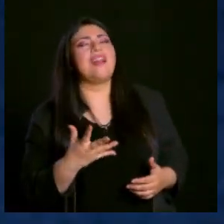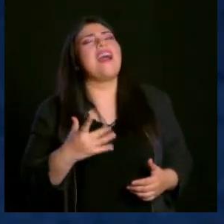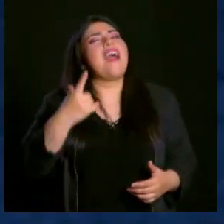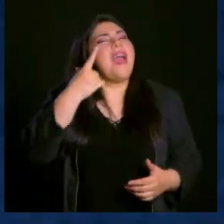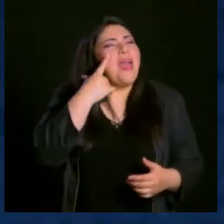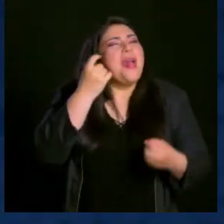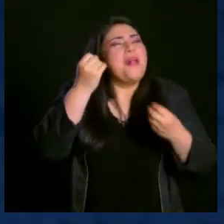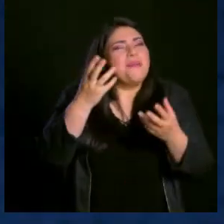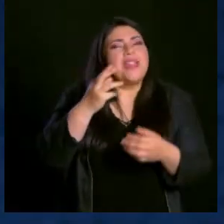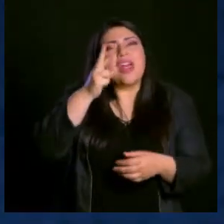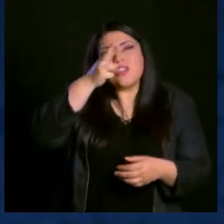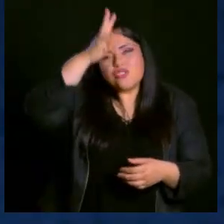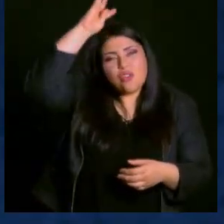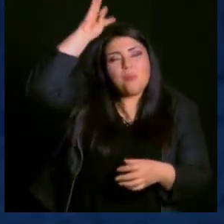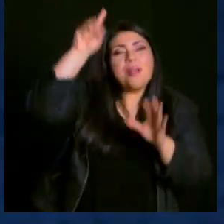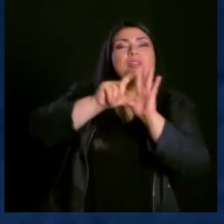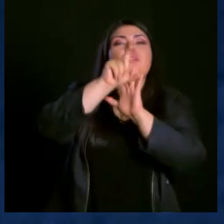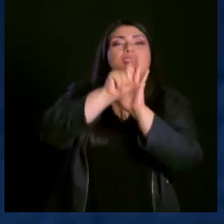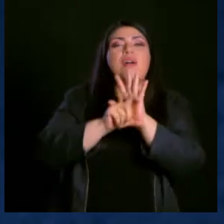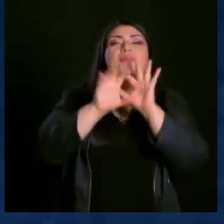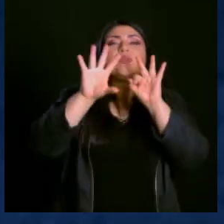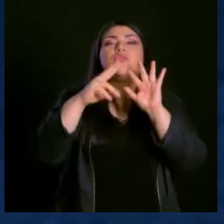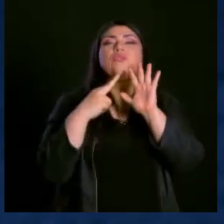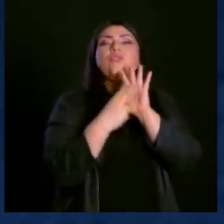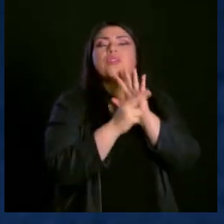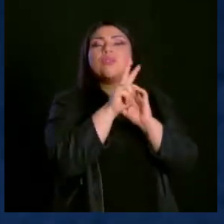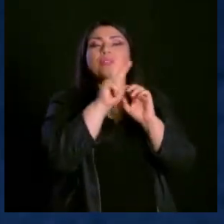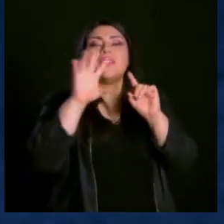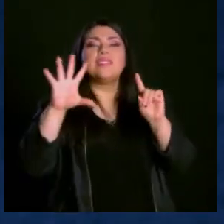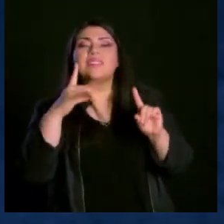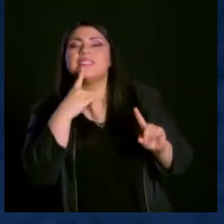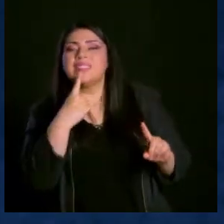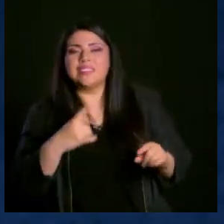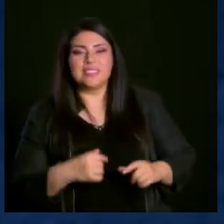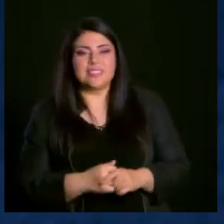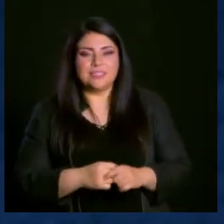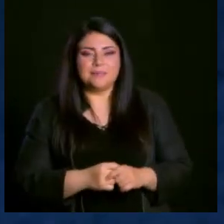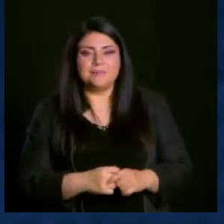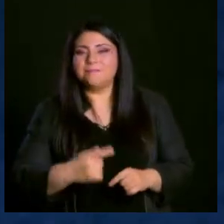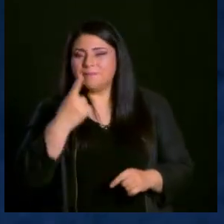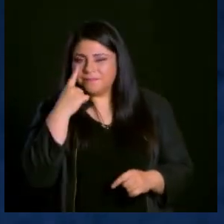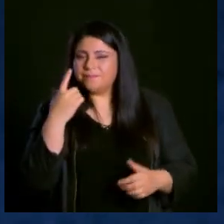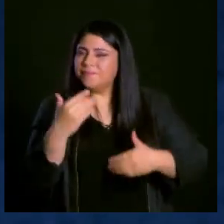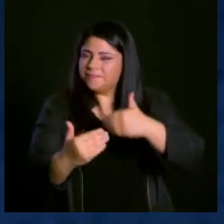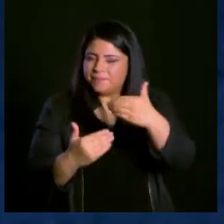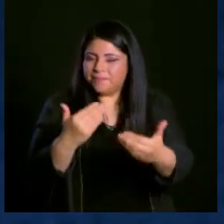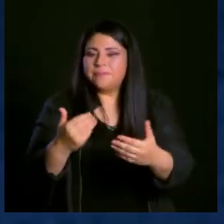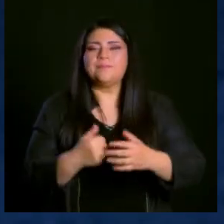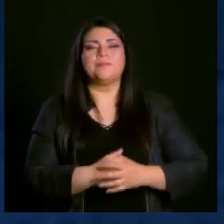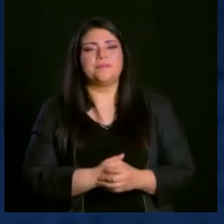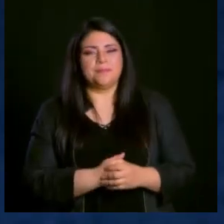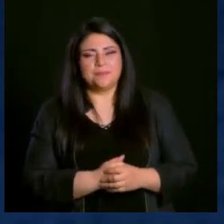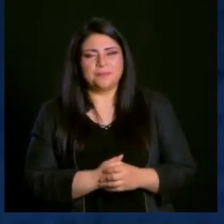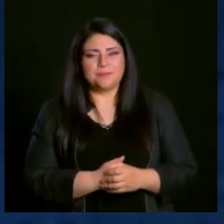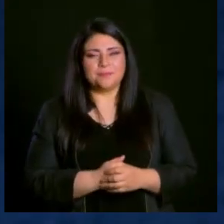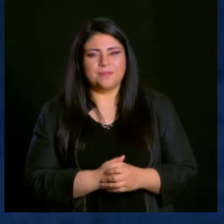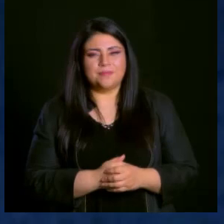comentarte lo que dice romanos capítulo 8 verso 26 y de aquí nos vamos a salir para el contenido dice